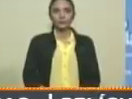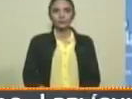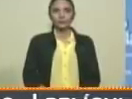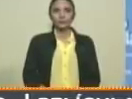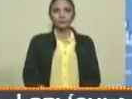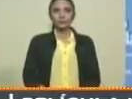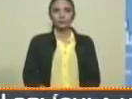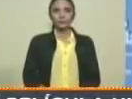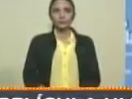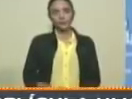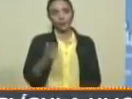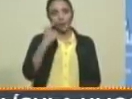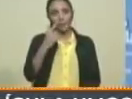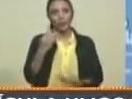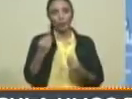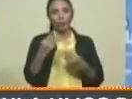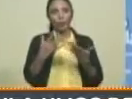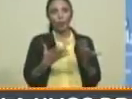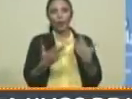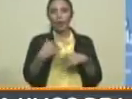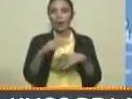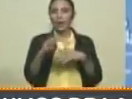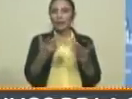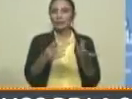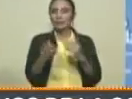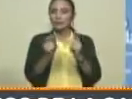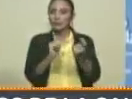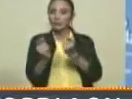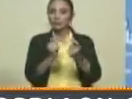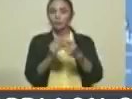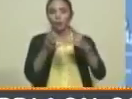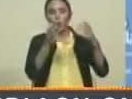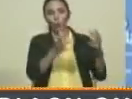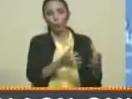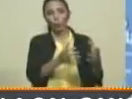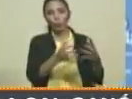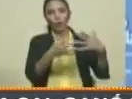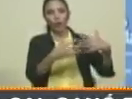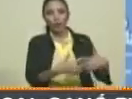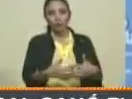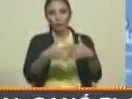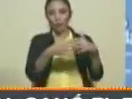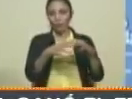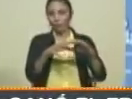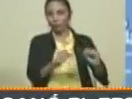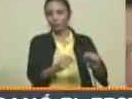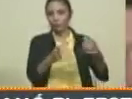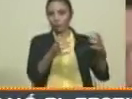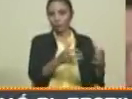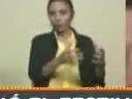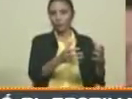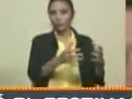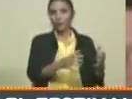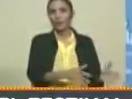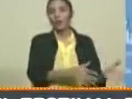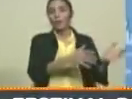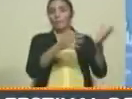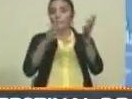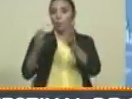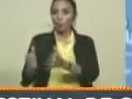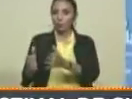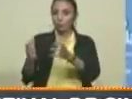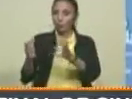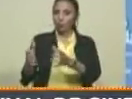fíjate, miren cómo era el combate. Por un lado, el imperio gringo, por otro lado, el